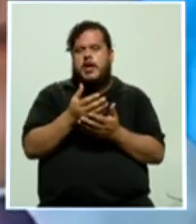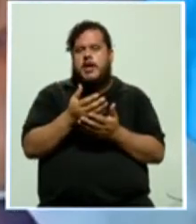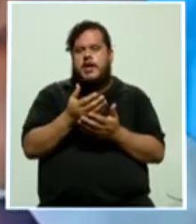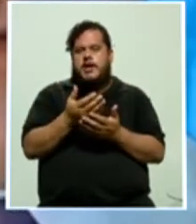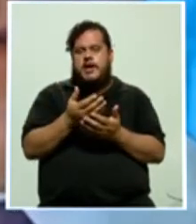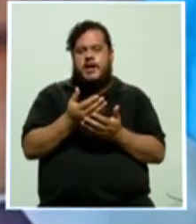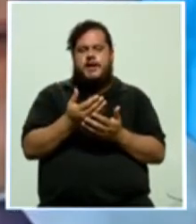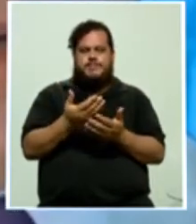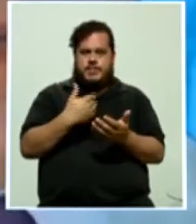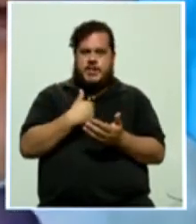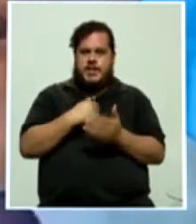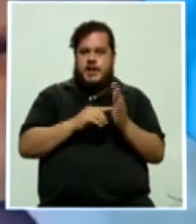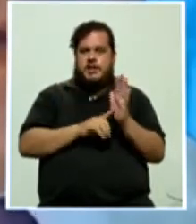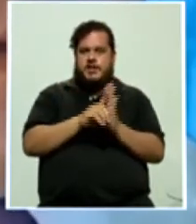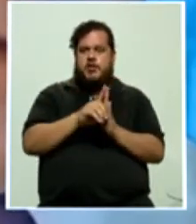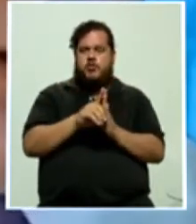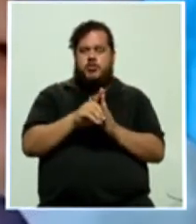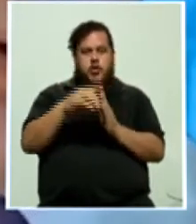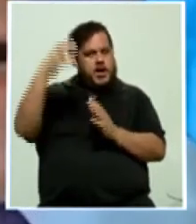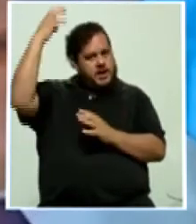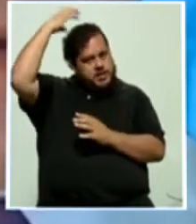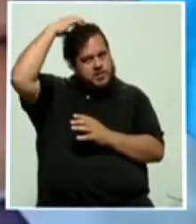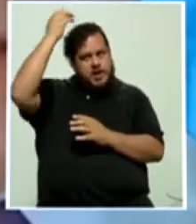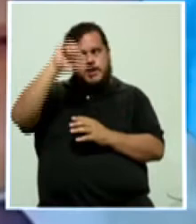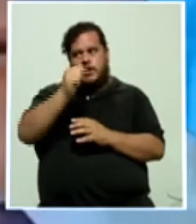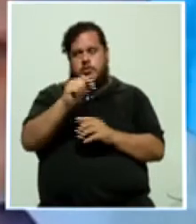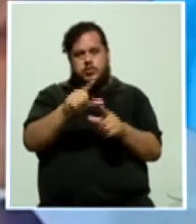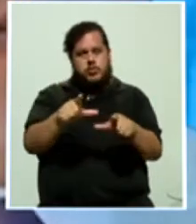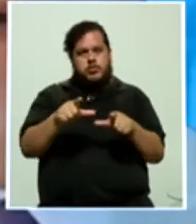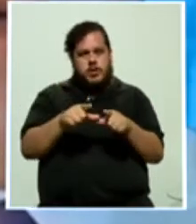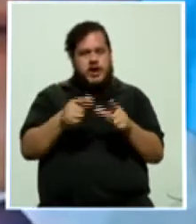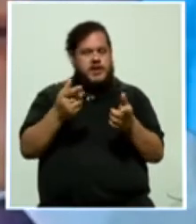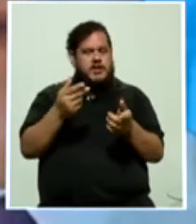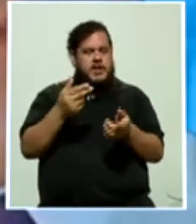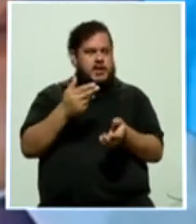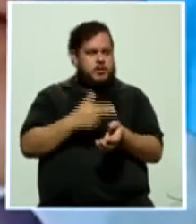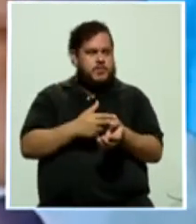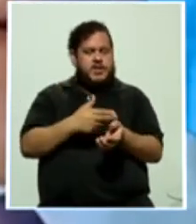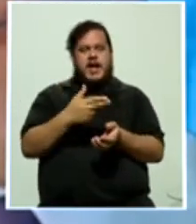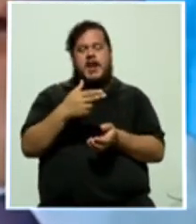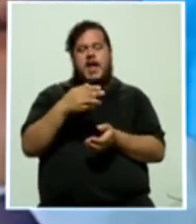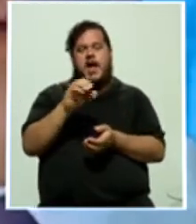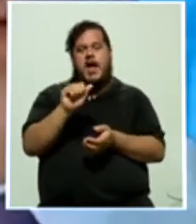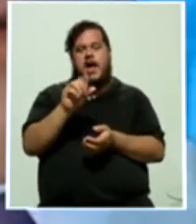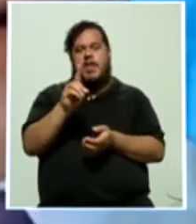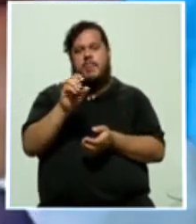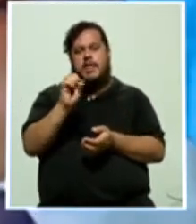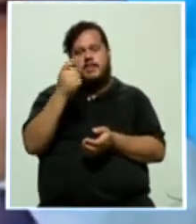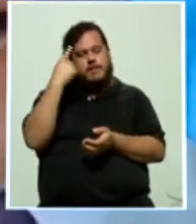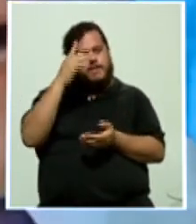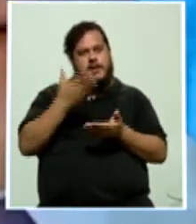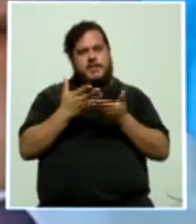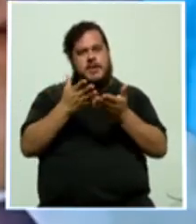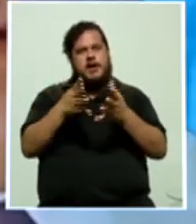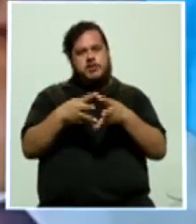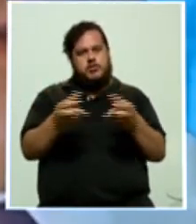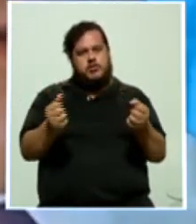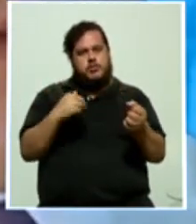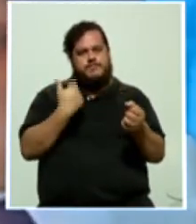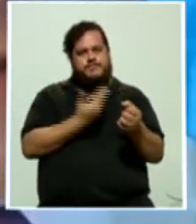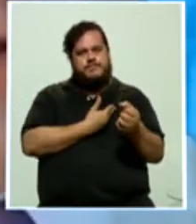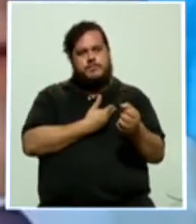desarrollo que está haciendo en Israel, entre otros lugares también en el Hospital Adasa, que también eso permita dar solución a